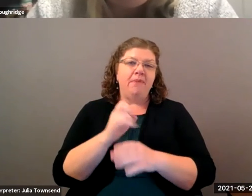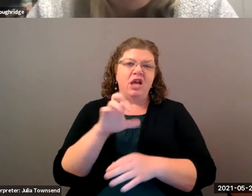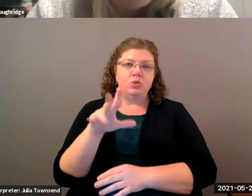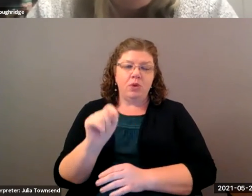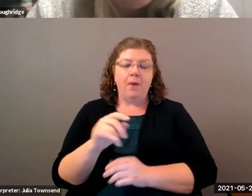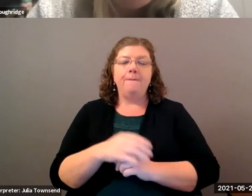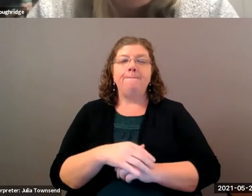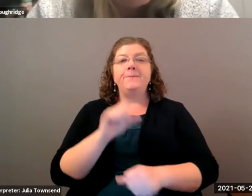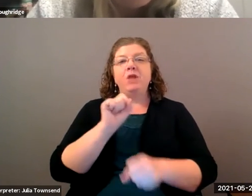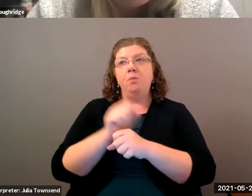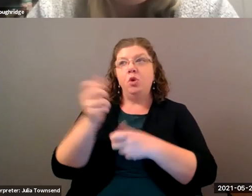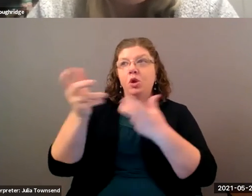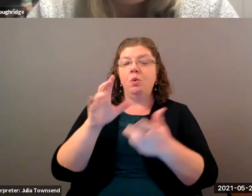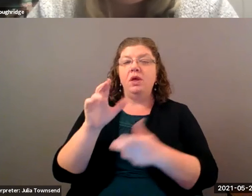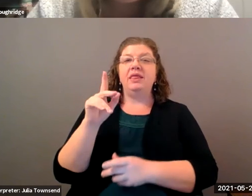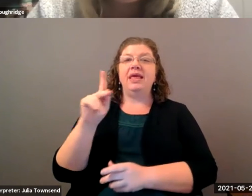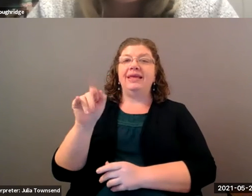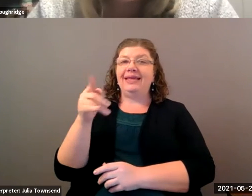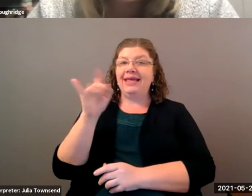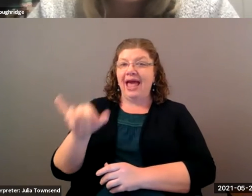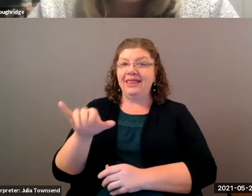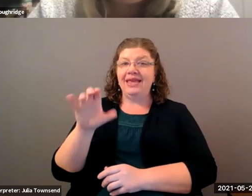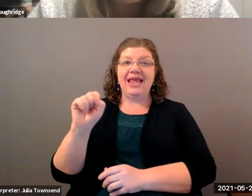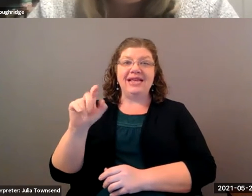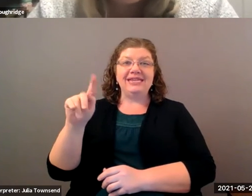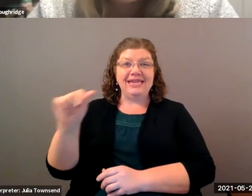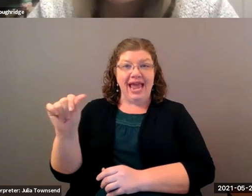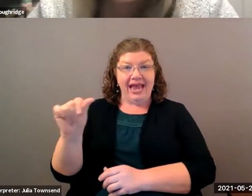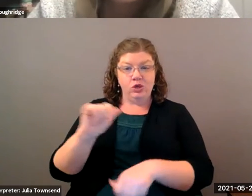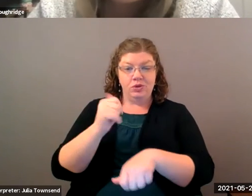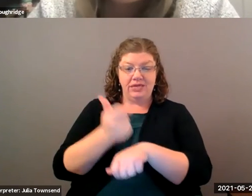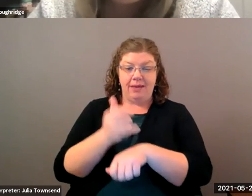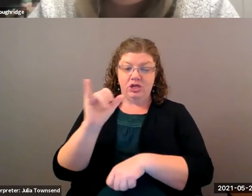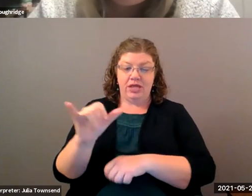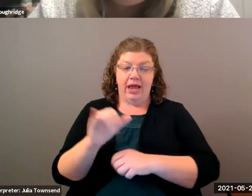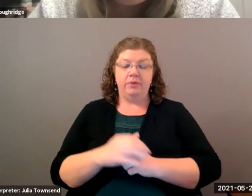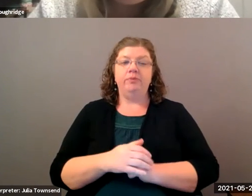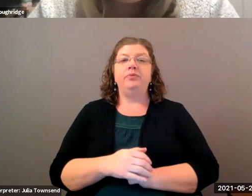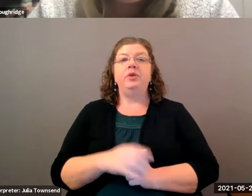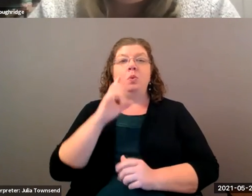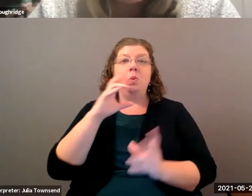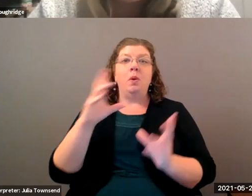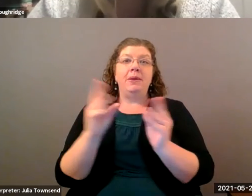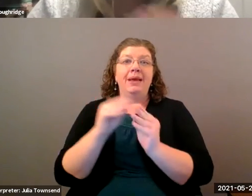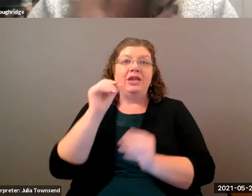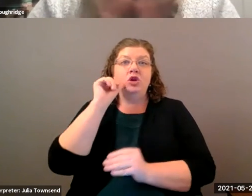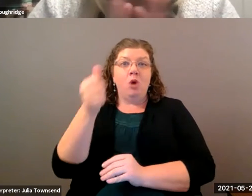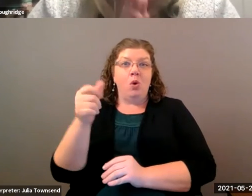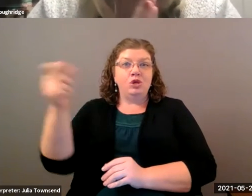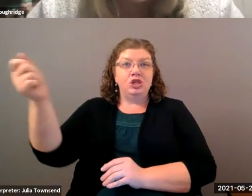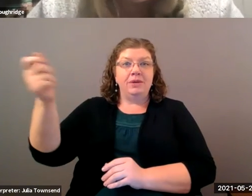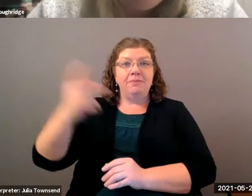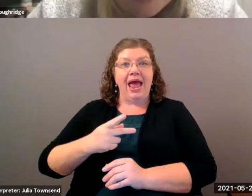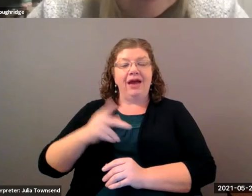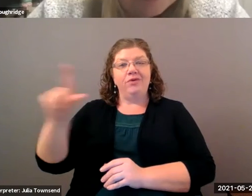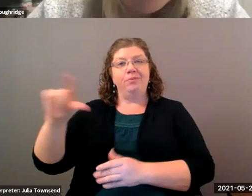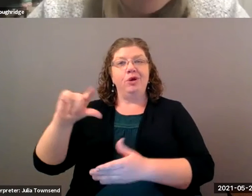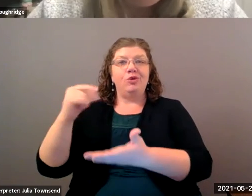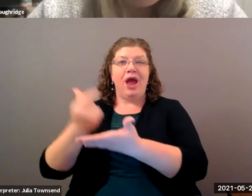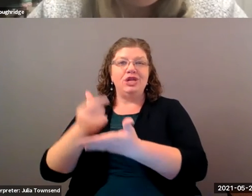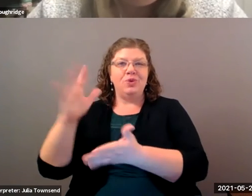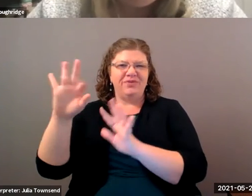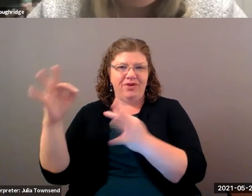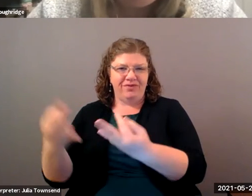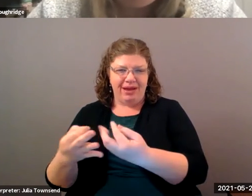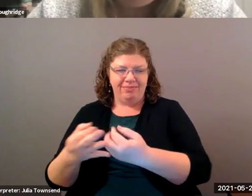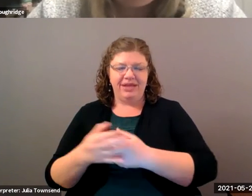diferentes paradas del autobús. Estoy trabajando con Kathy en la compañía del autobús, y pues